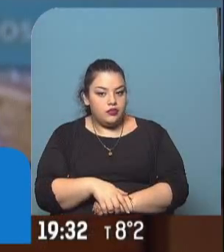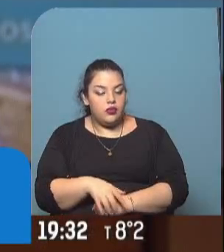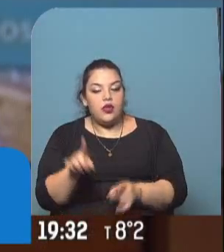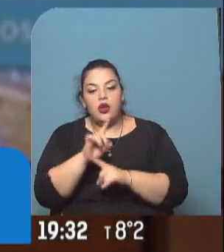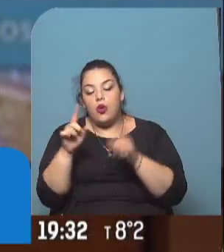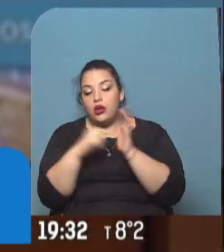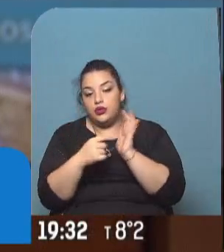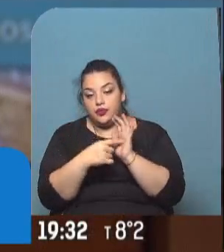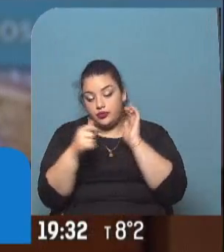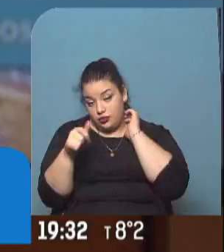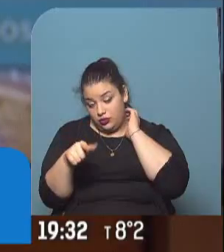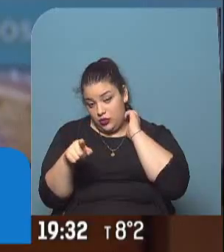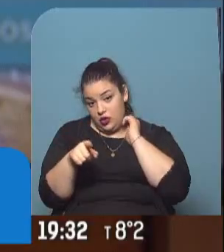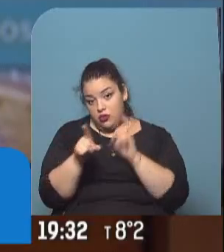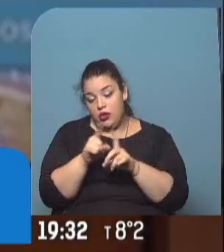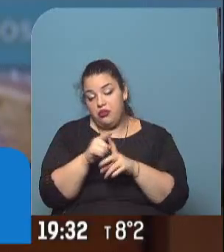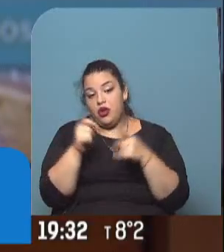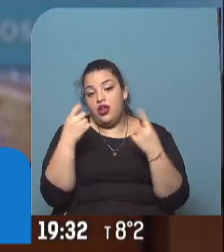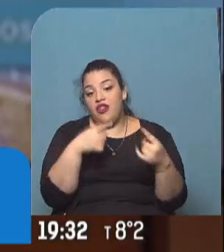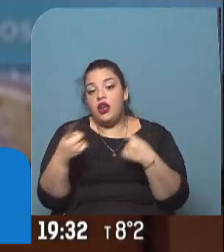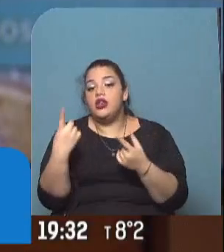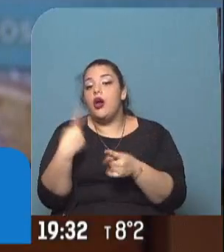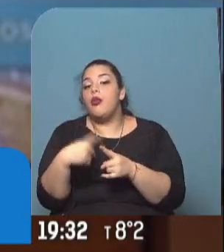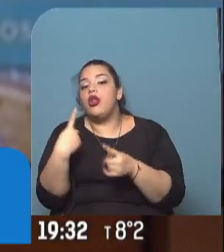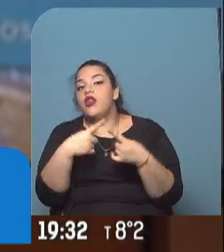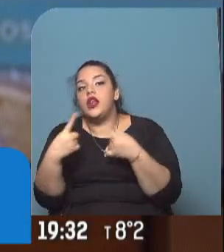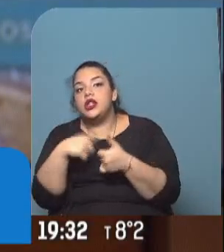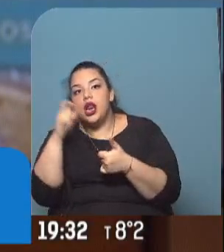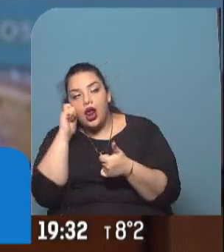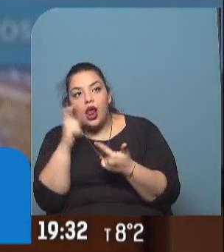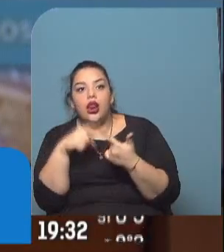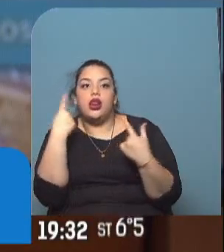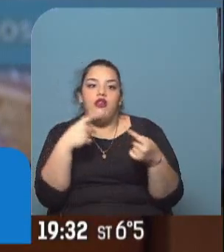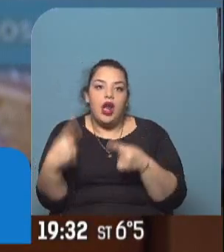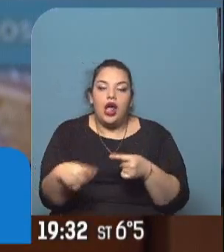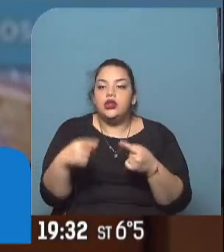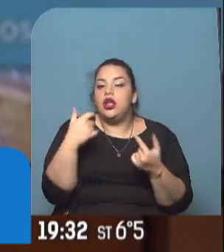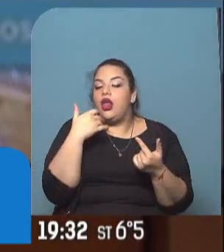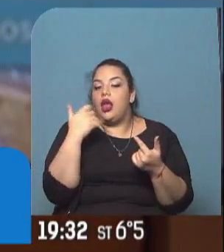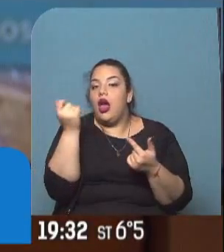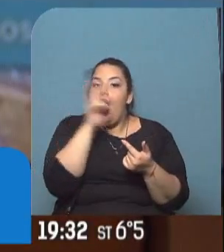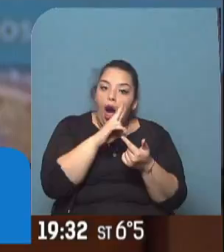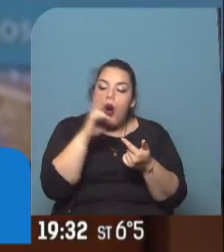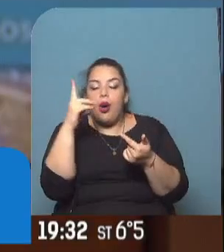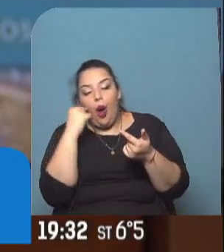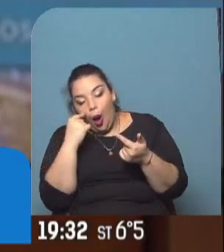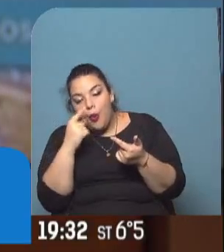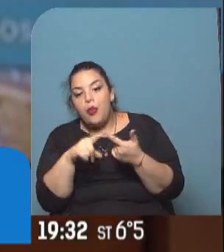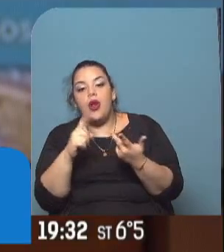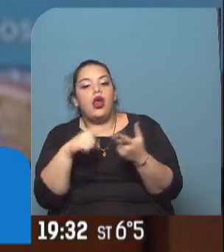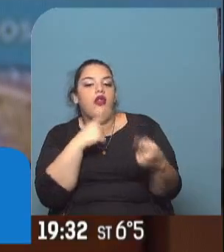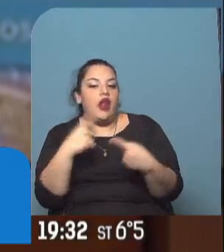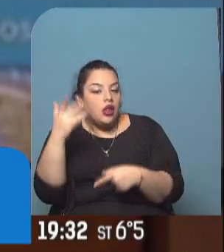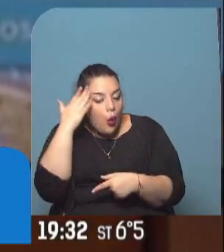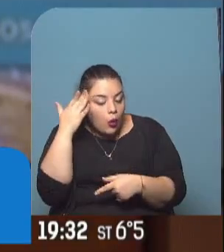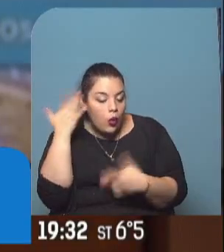sociedad argentina, por diferencias de edad, por diferencias geográficas, por diferencia de formación, de acceso a recursos culturales. Y el